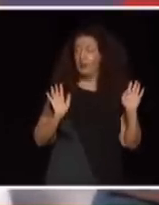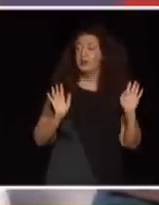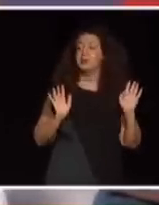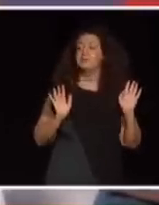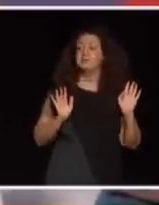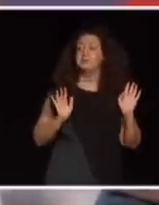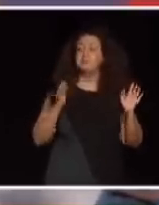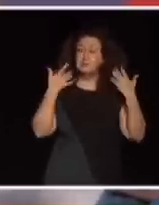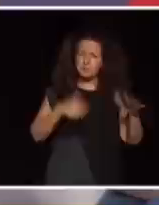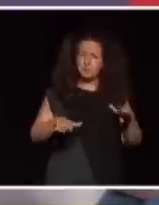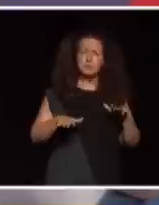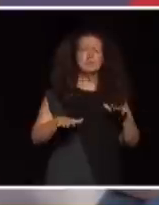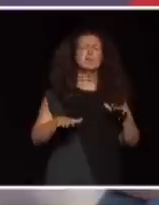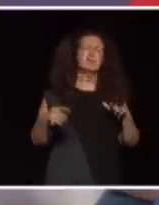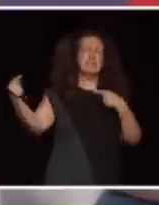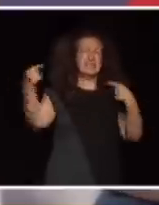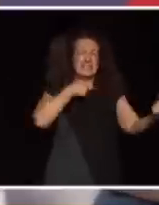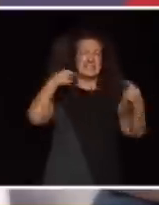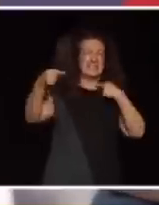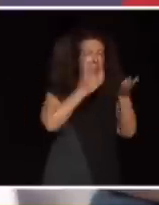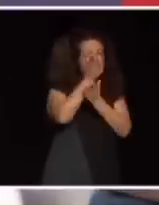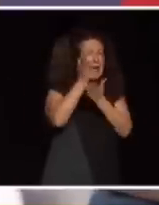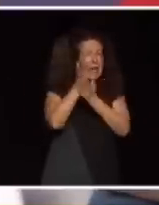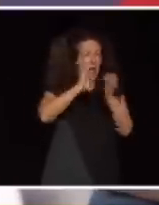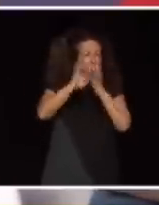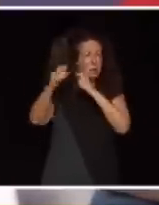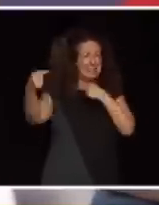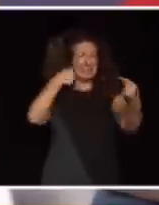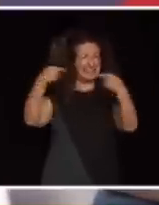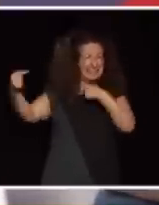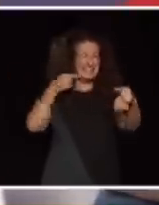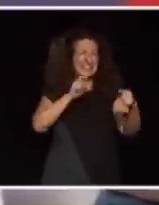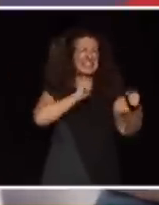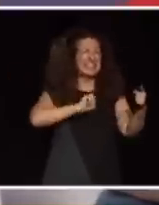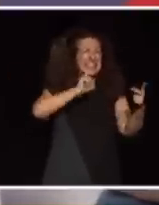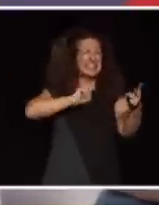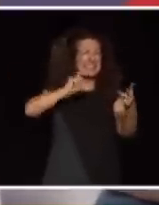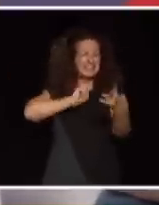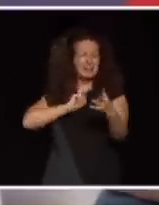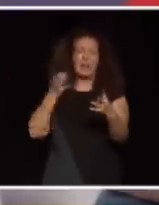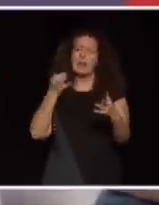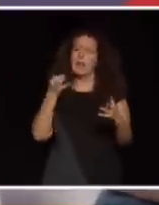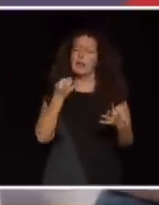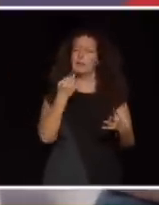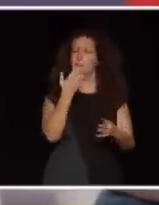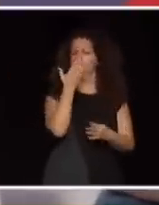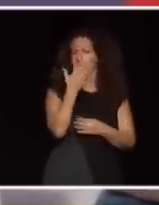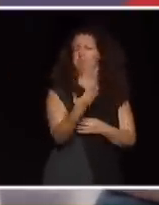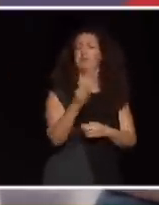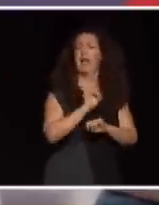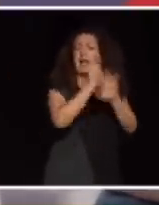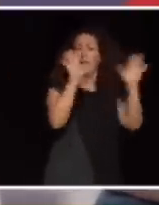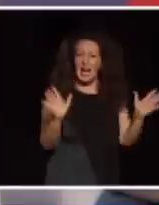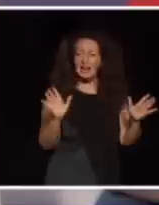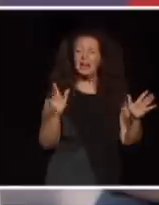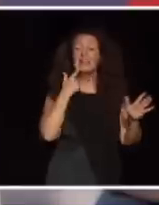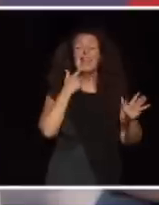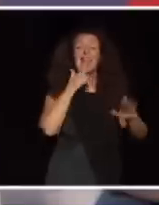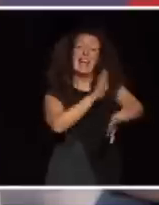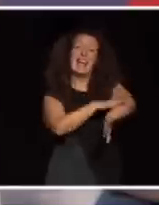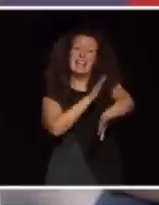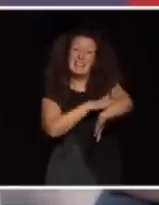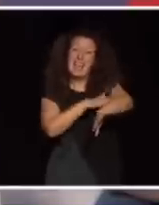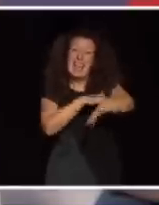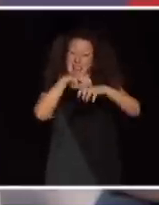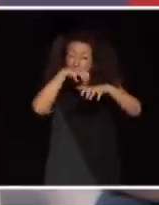también recibamos el ataque mediático por decirlo, hay que decir con claridad que, por desgracia, la mayoría de izquierdas en